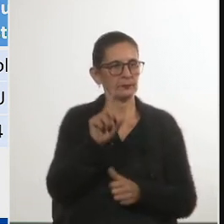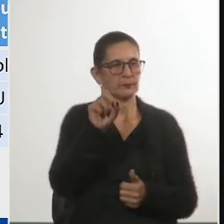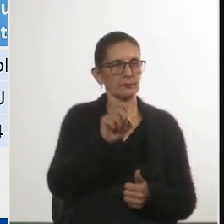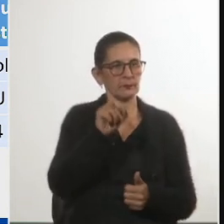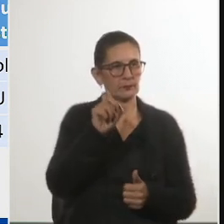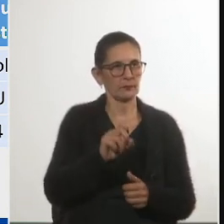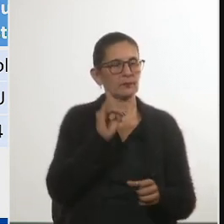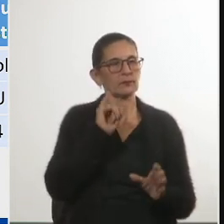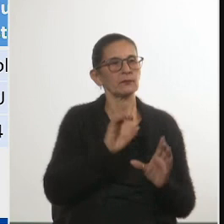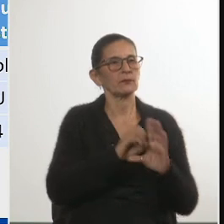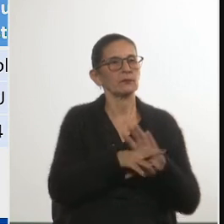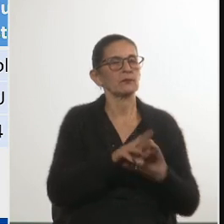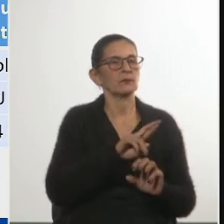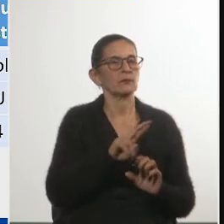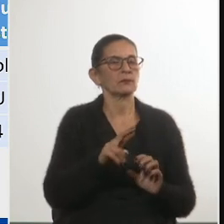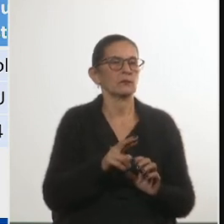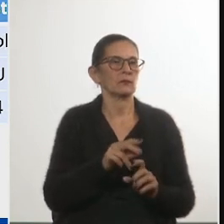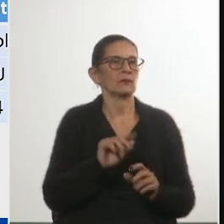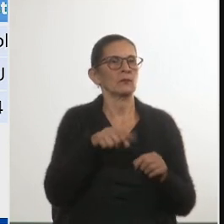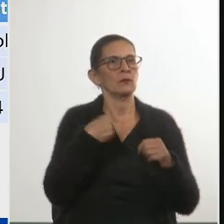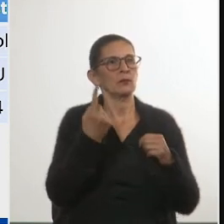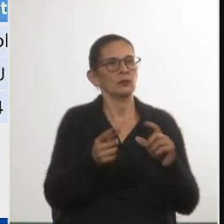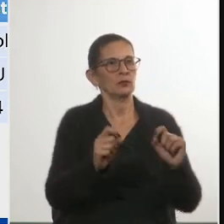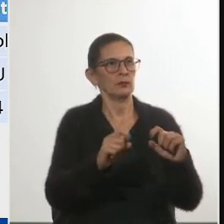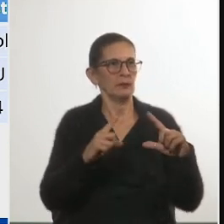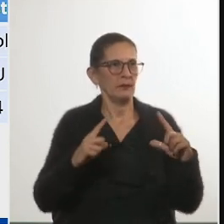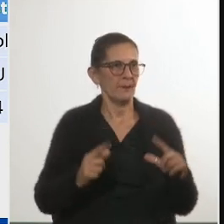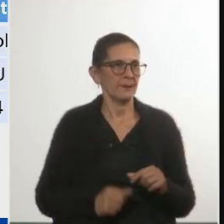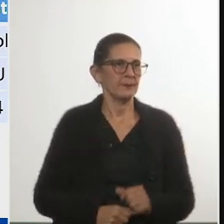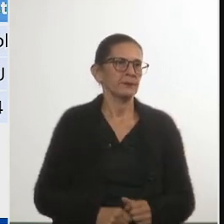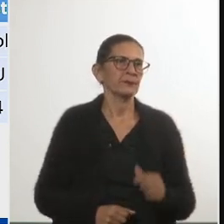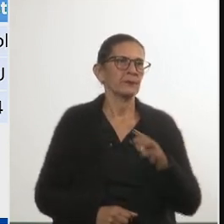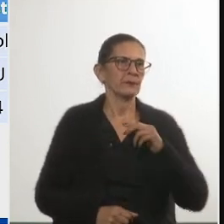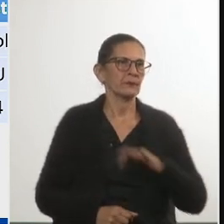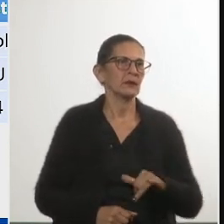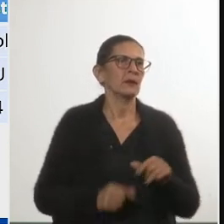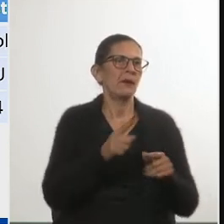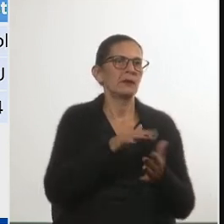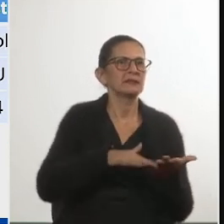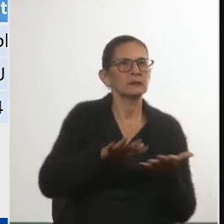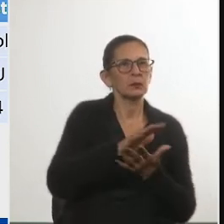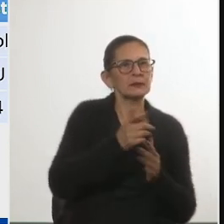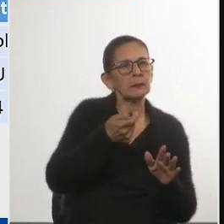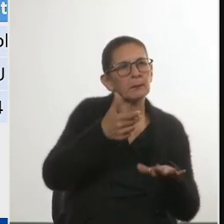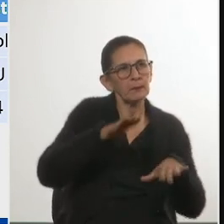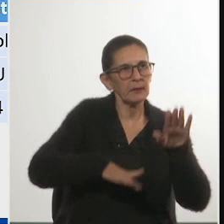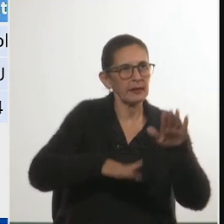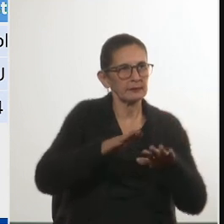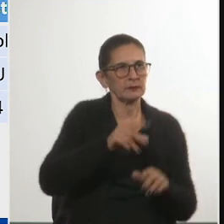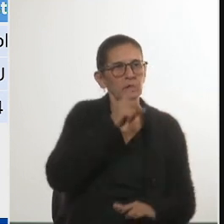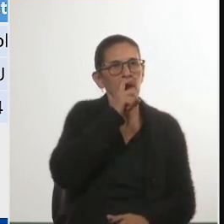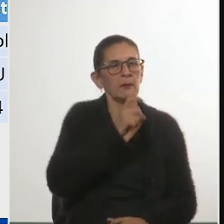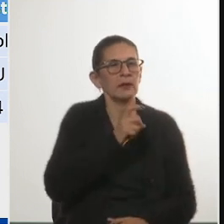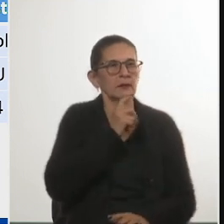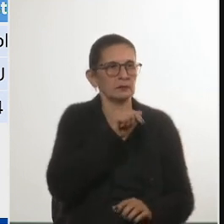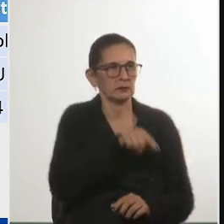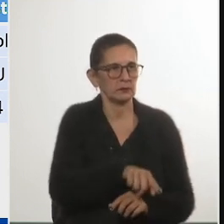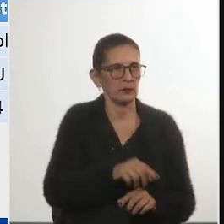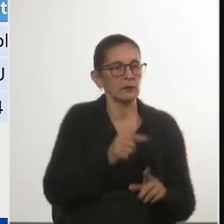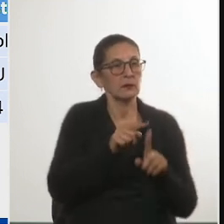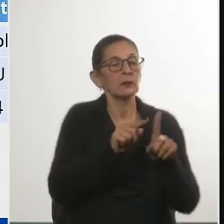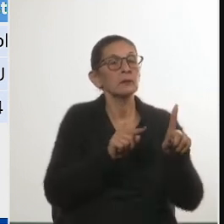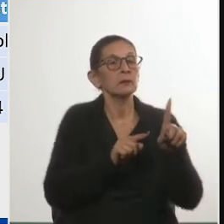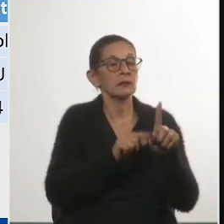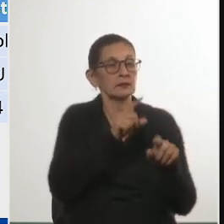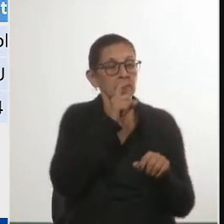y el Fondo Nacional de Recursos. Próxima diapositiva. En la próxima vemos una situación muy similar en el mes de marzo. En el